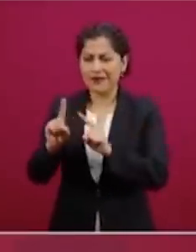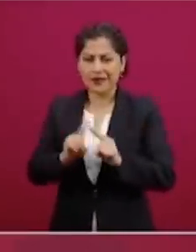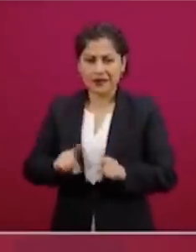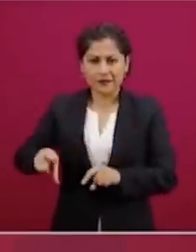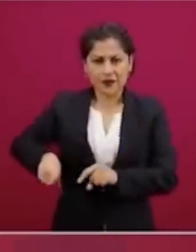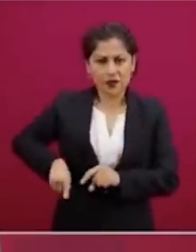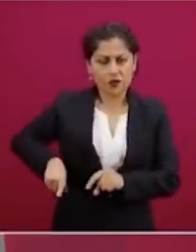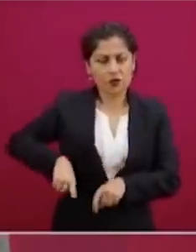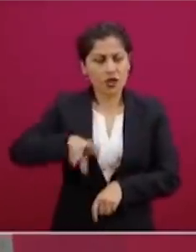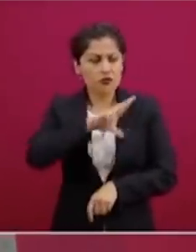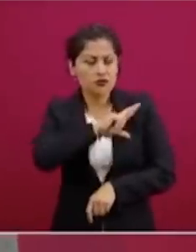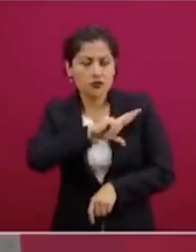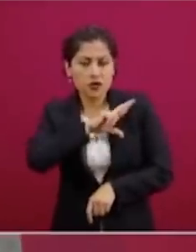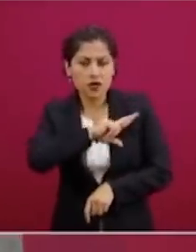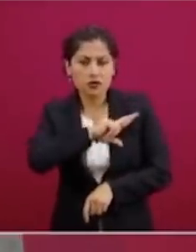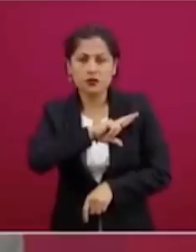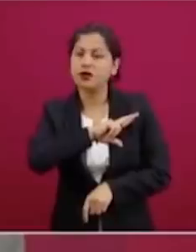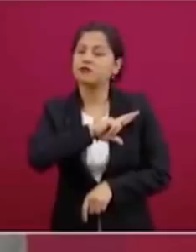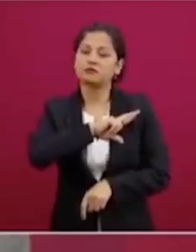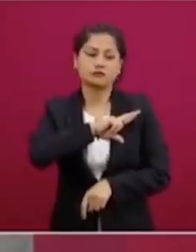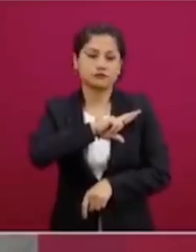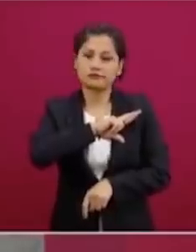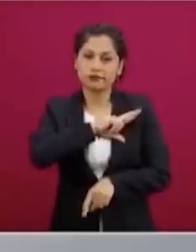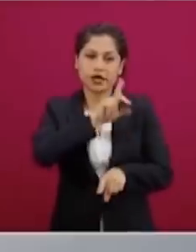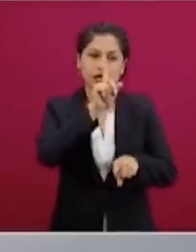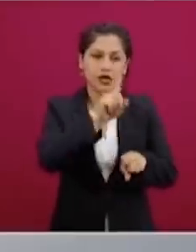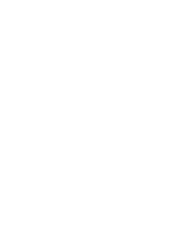entre otros ahorros